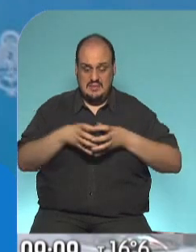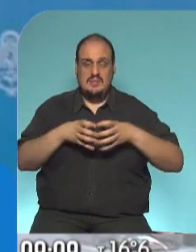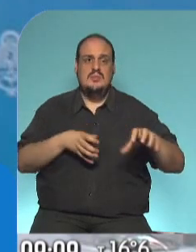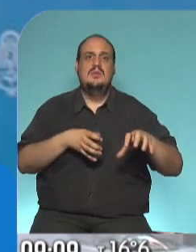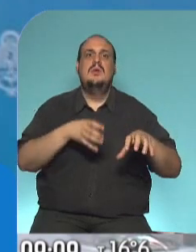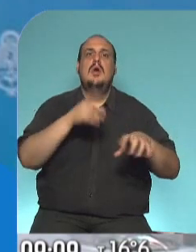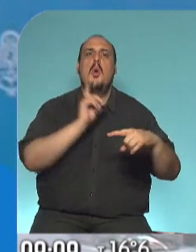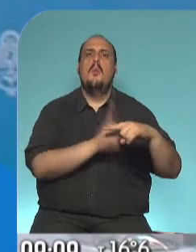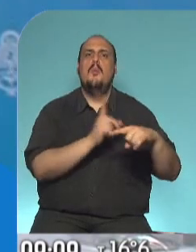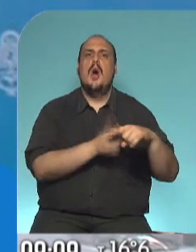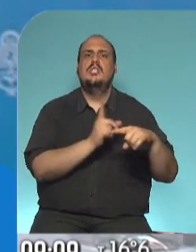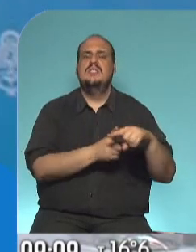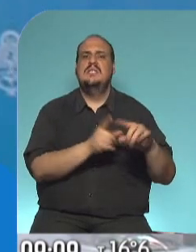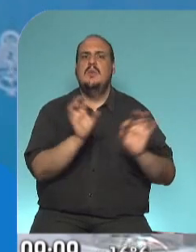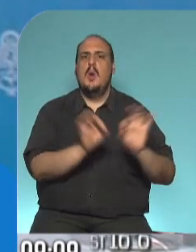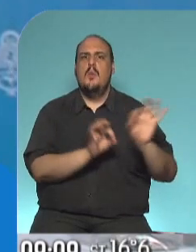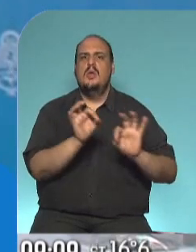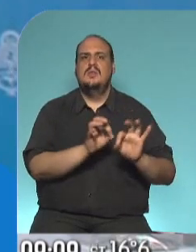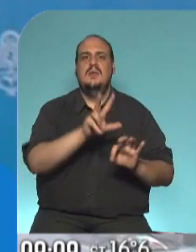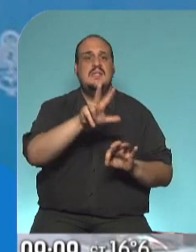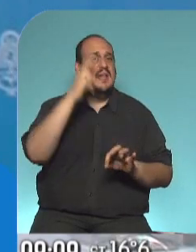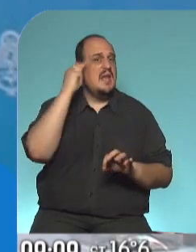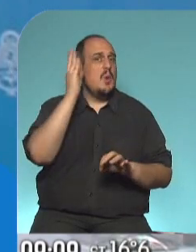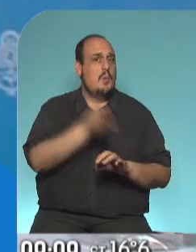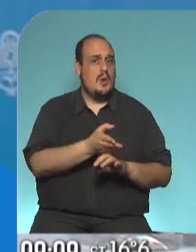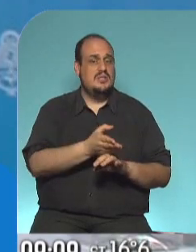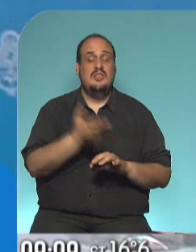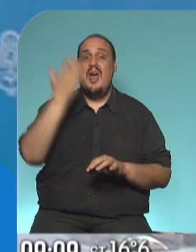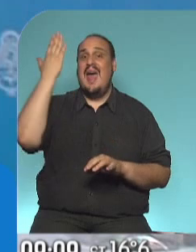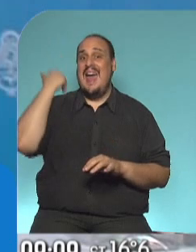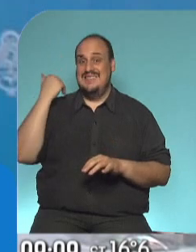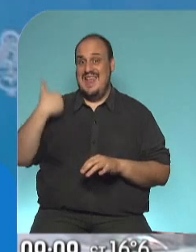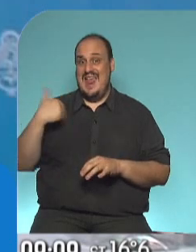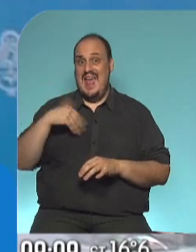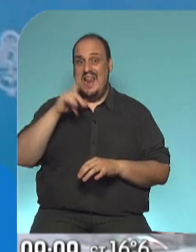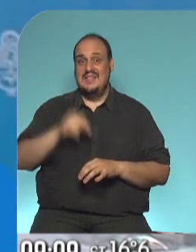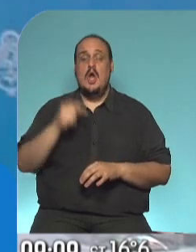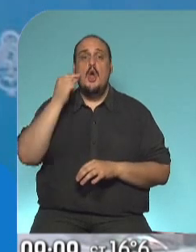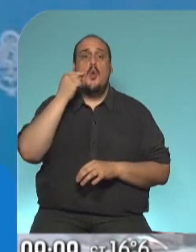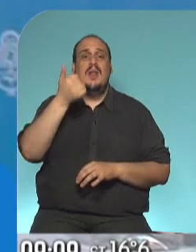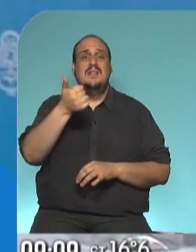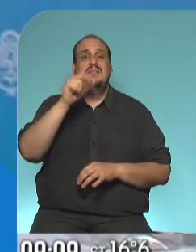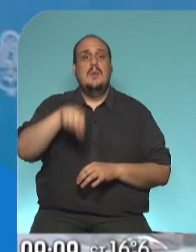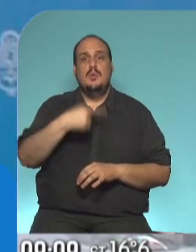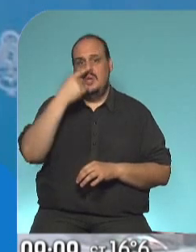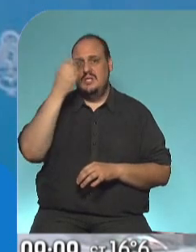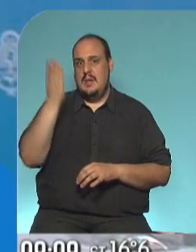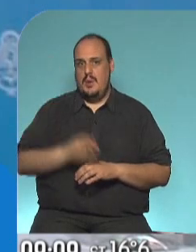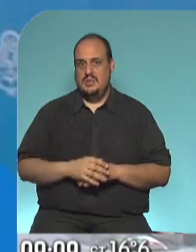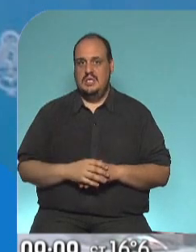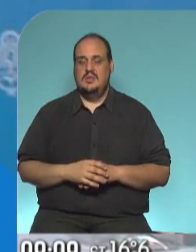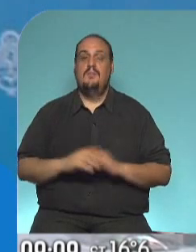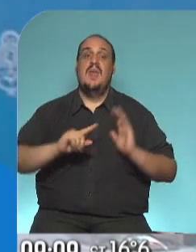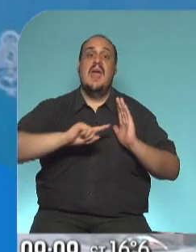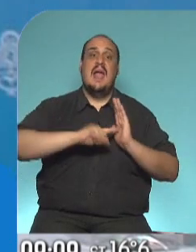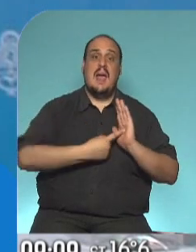el inicio de la pandemia es de 39 por ciento en el día de ayer en argentina fue 46.7 por ciento en